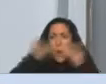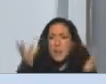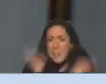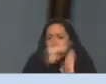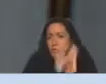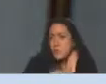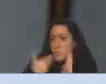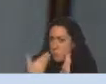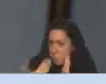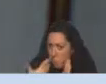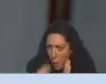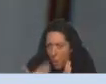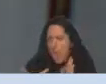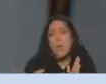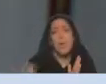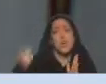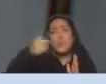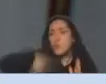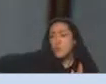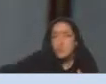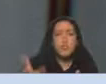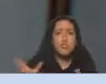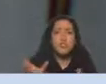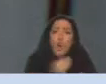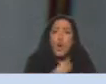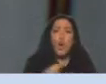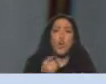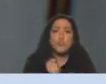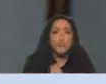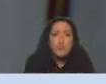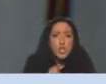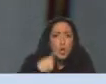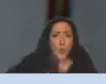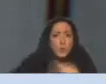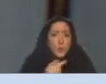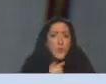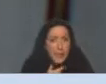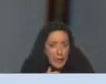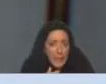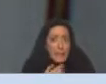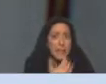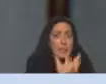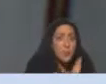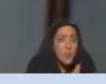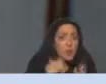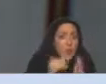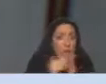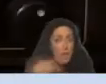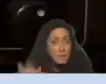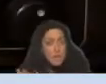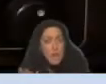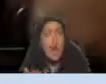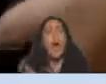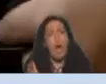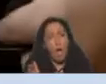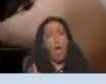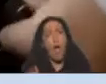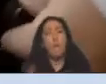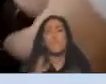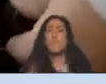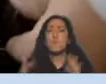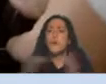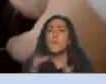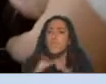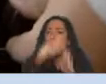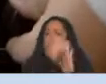Deben registrarse todos los usuarios que quieran conservar los beneficios que hoy reciben en sus hogares. El registro online se